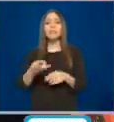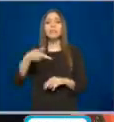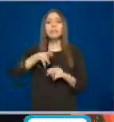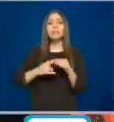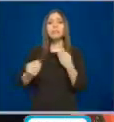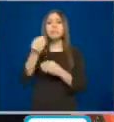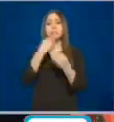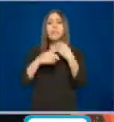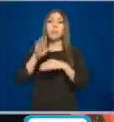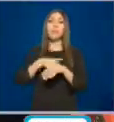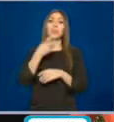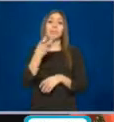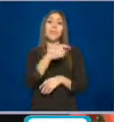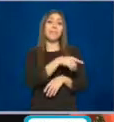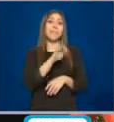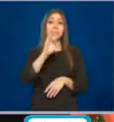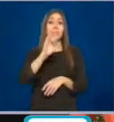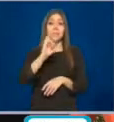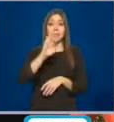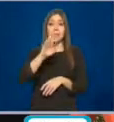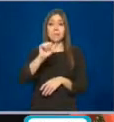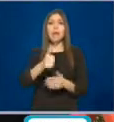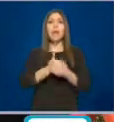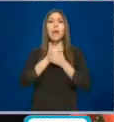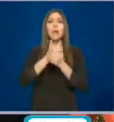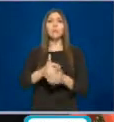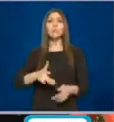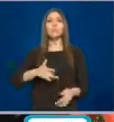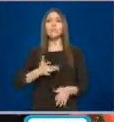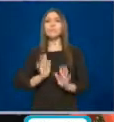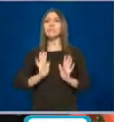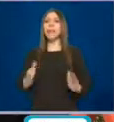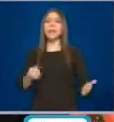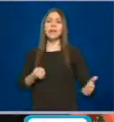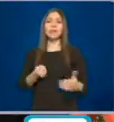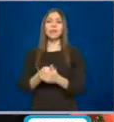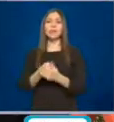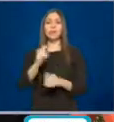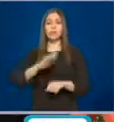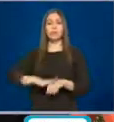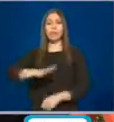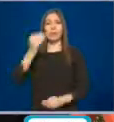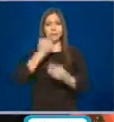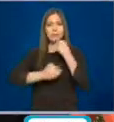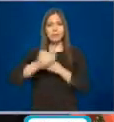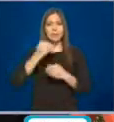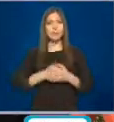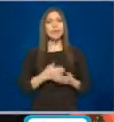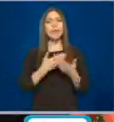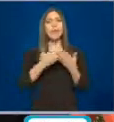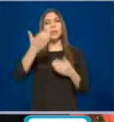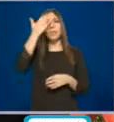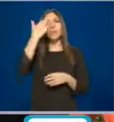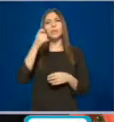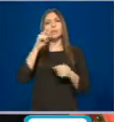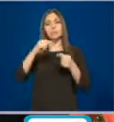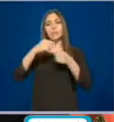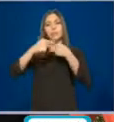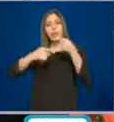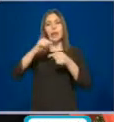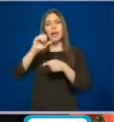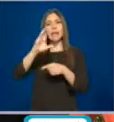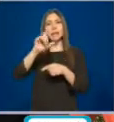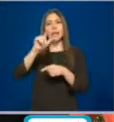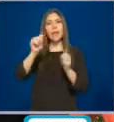Bueno, hay que incluir la fibra entonces, ya la chef lo Totalmente. dijo. Muy bien. Claro que sí, pues vamos a conocer los ingredientes de estos rollitos de acelga rellenos de queso para que